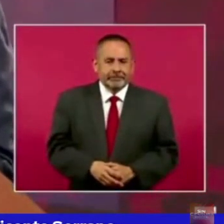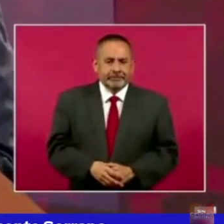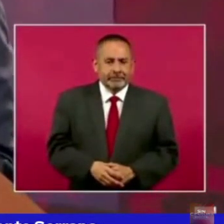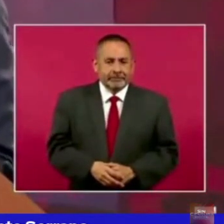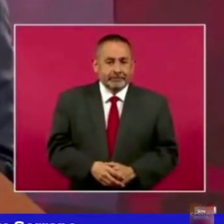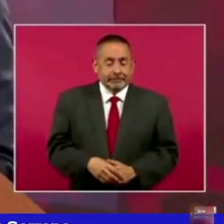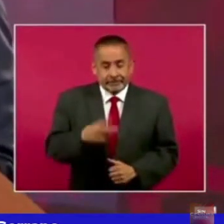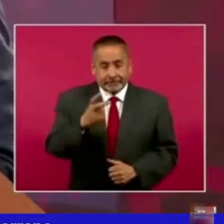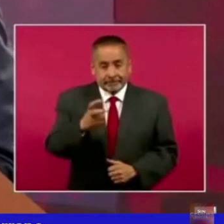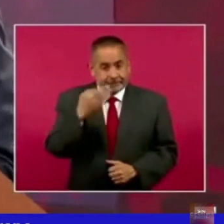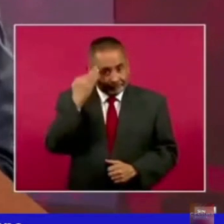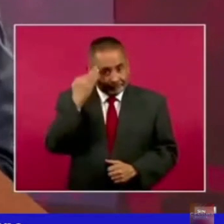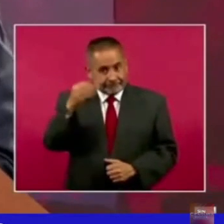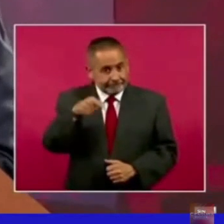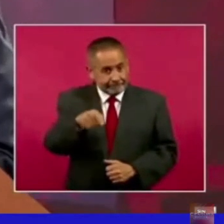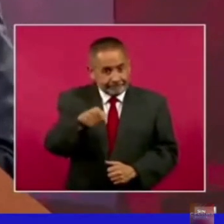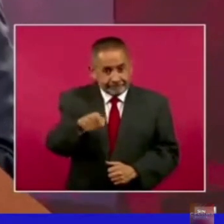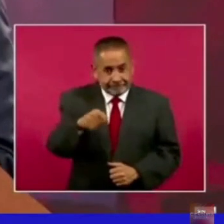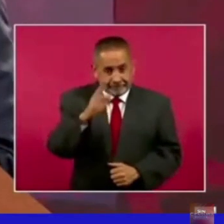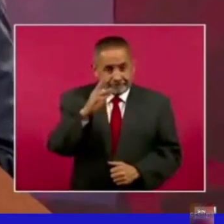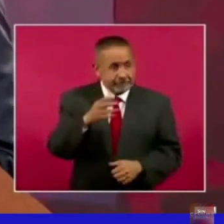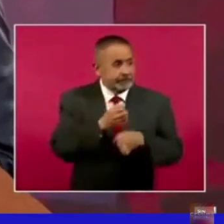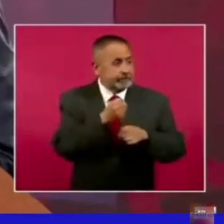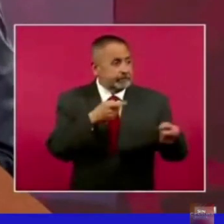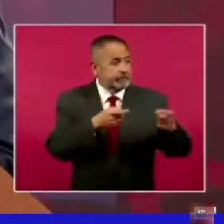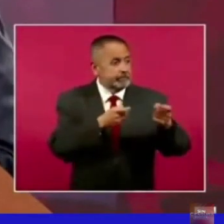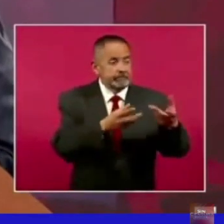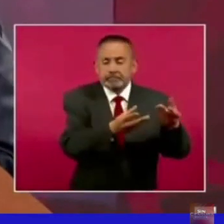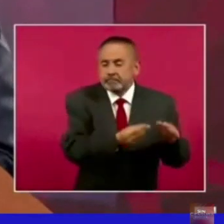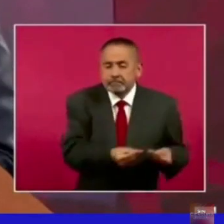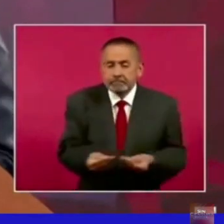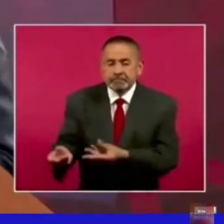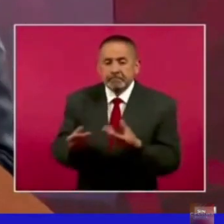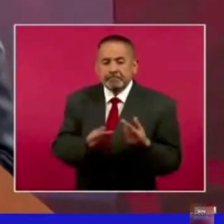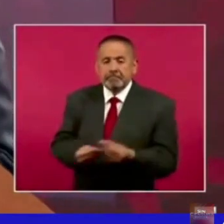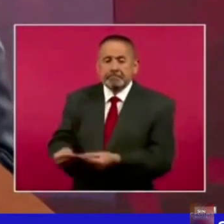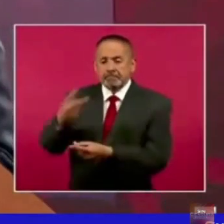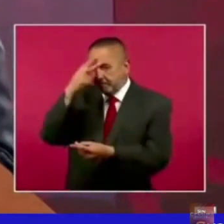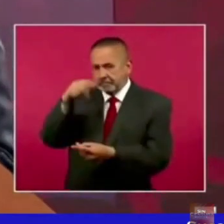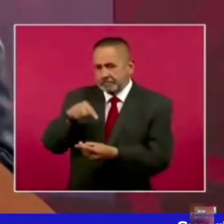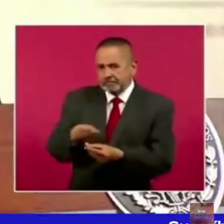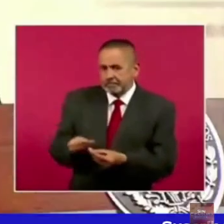En ese entonces meten las armas.